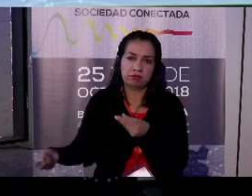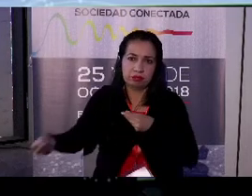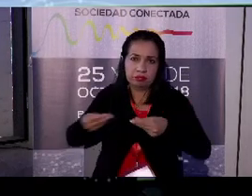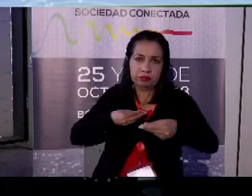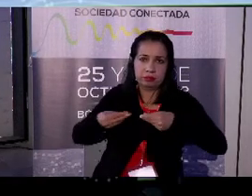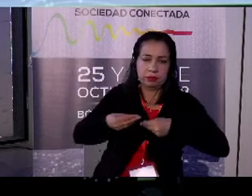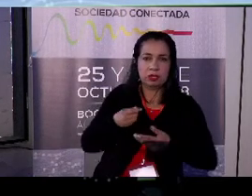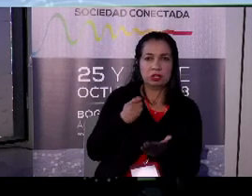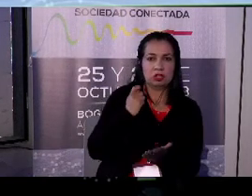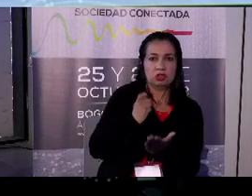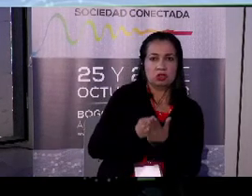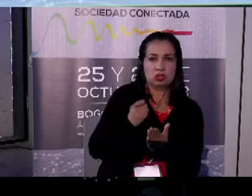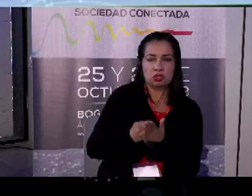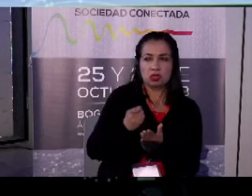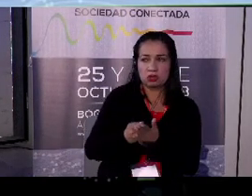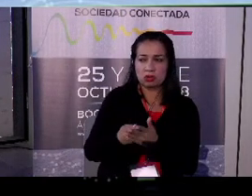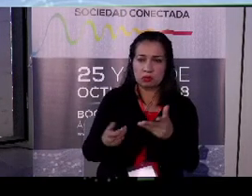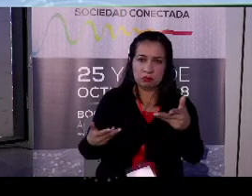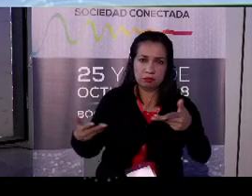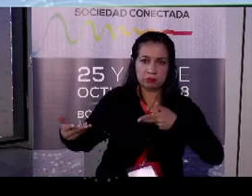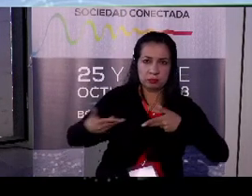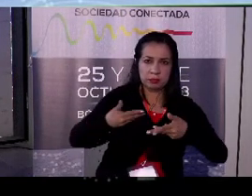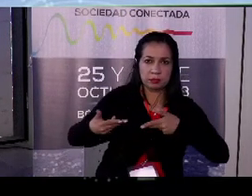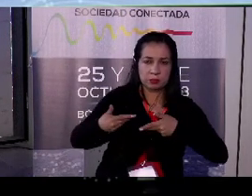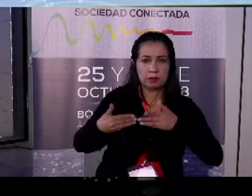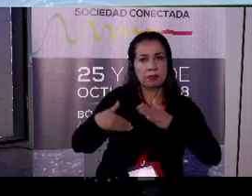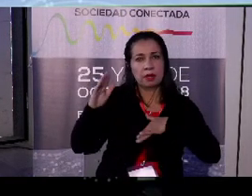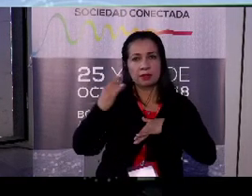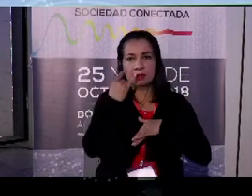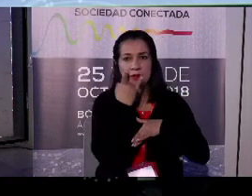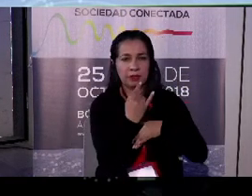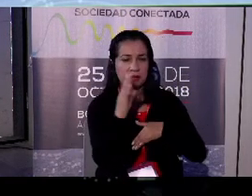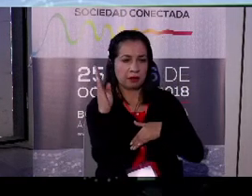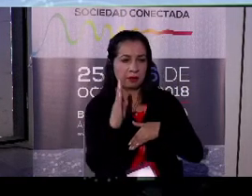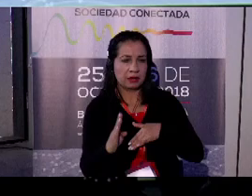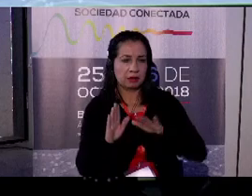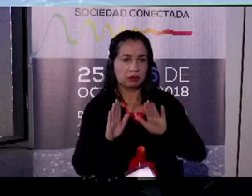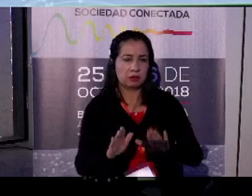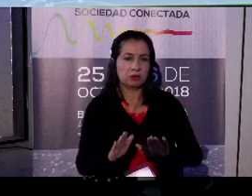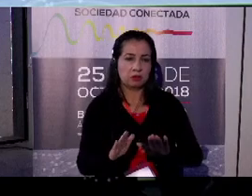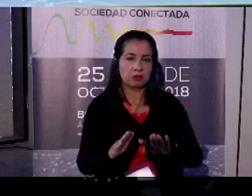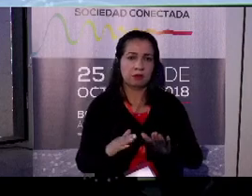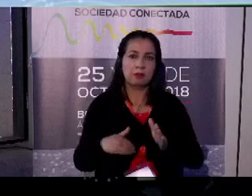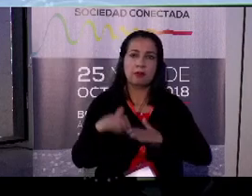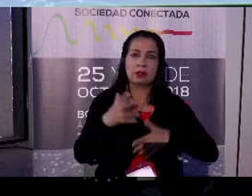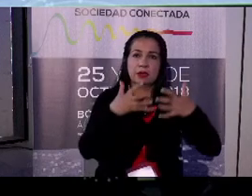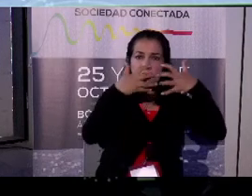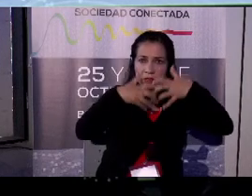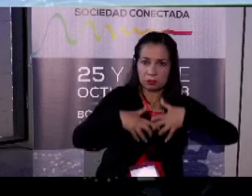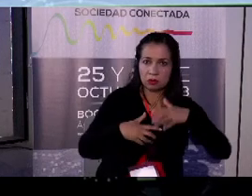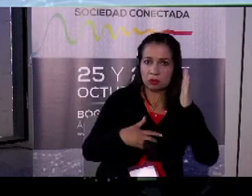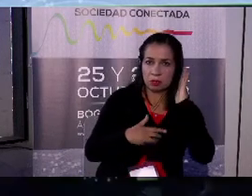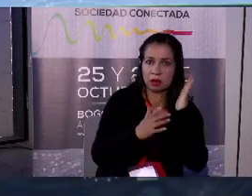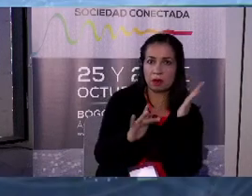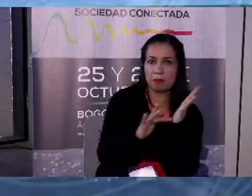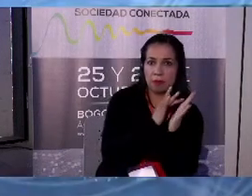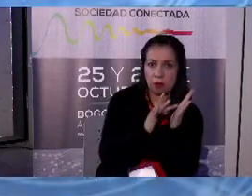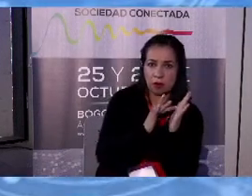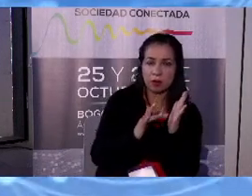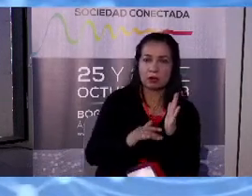partes interesadas en Brasil principalmente y de la industria móvil de la industria